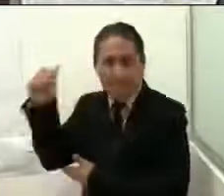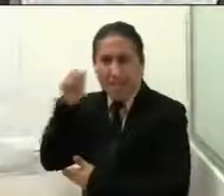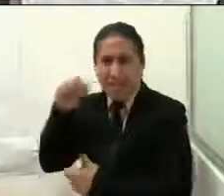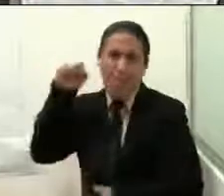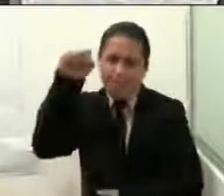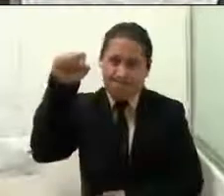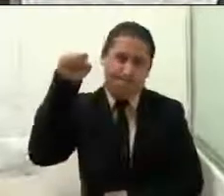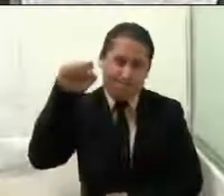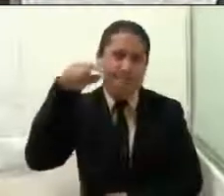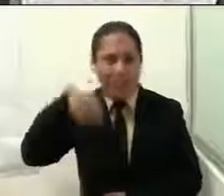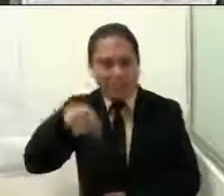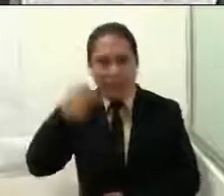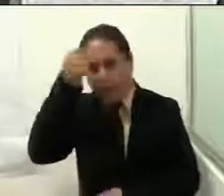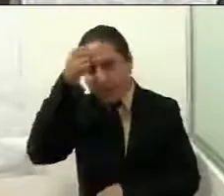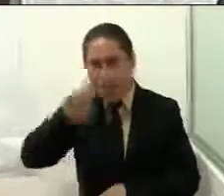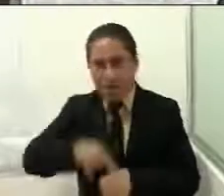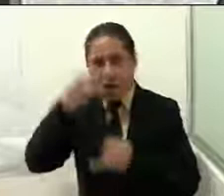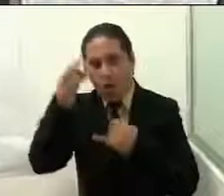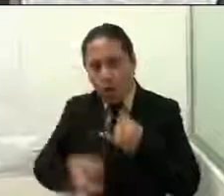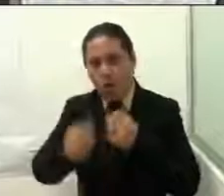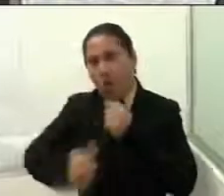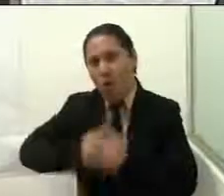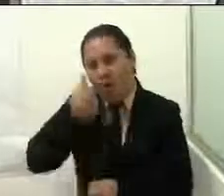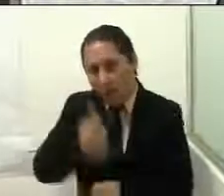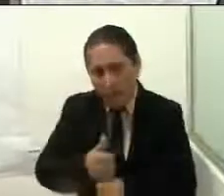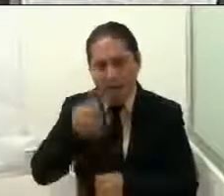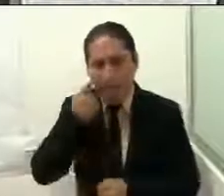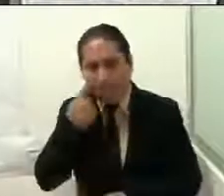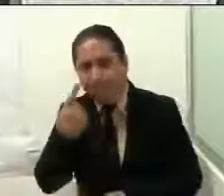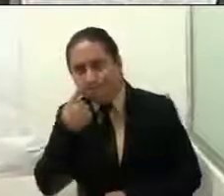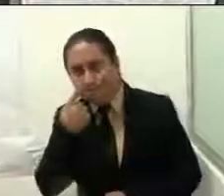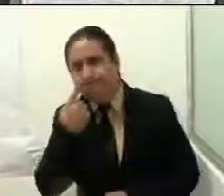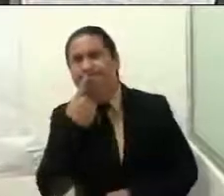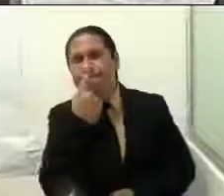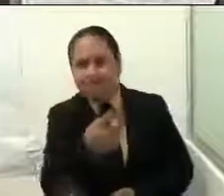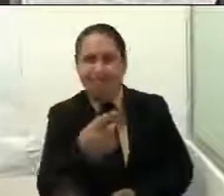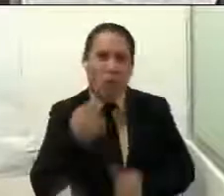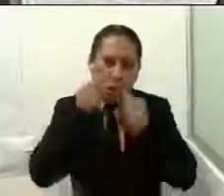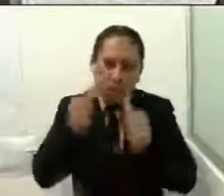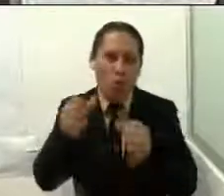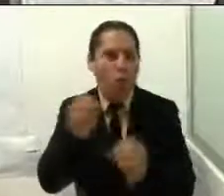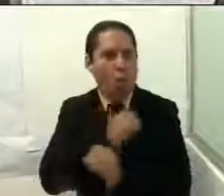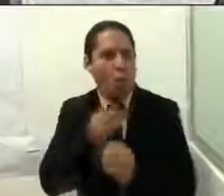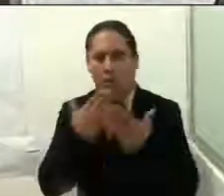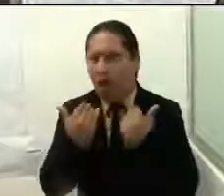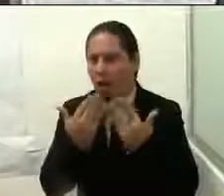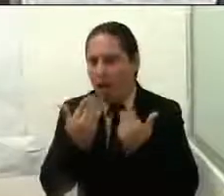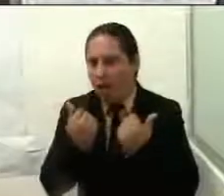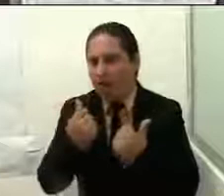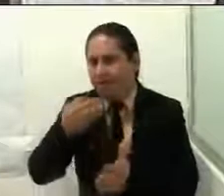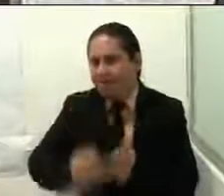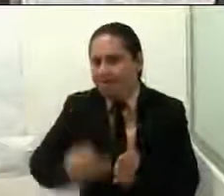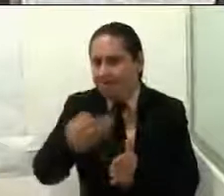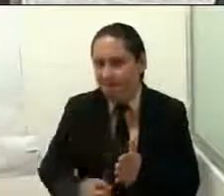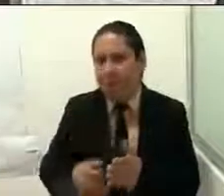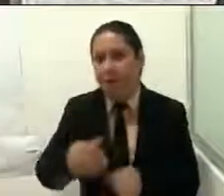pues en estos últimos años pues se ha visto pues la demanda por la falta de atención que ha tenido pero más sin